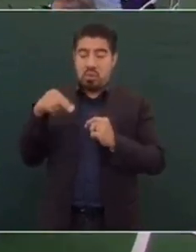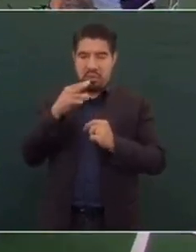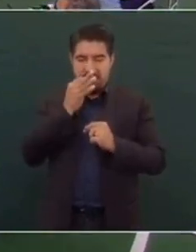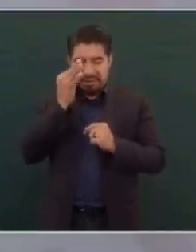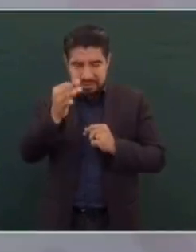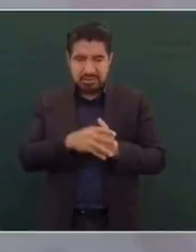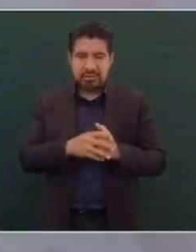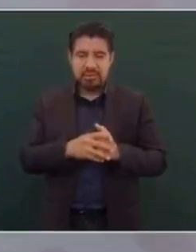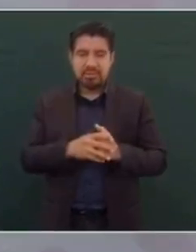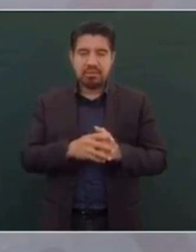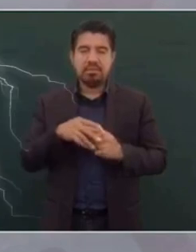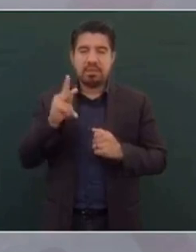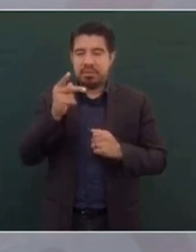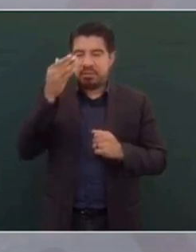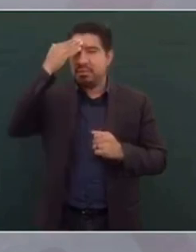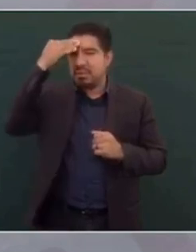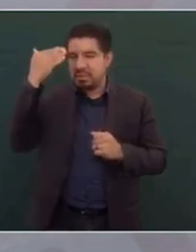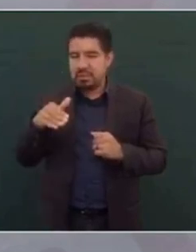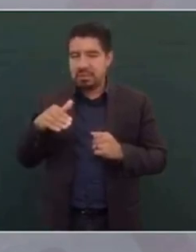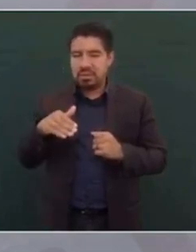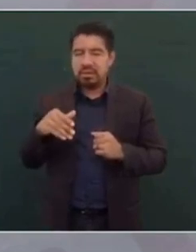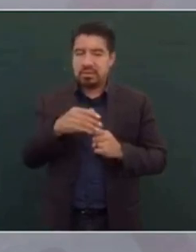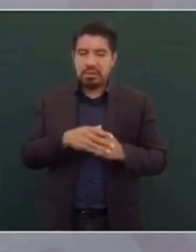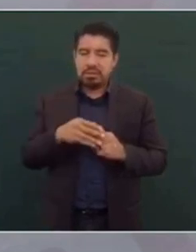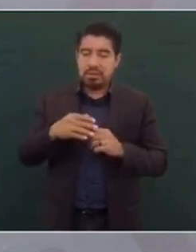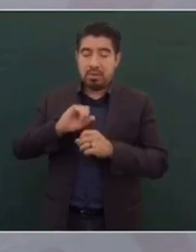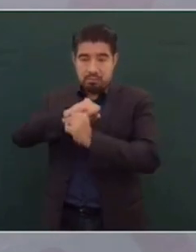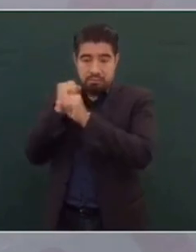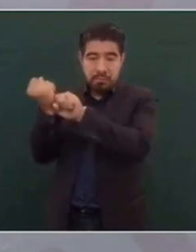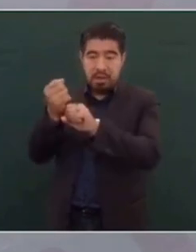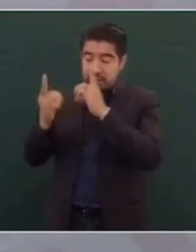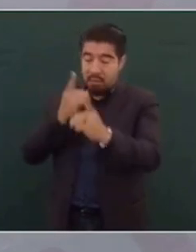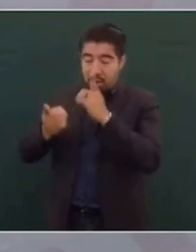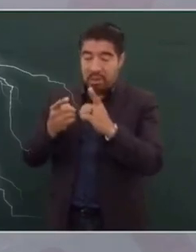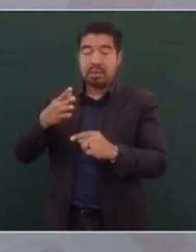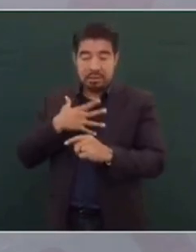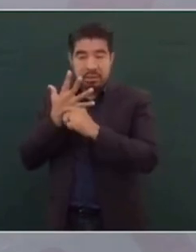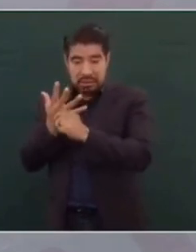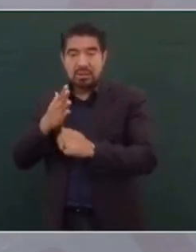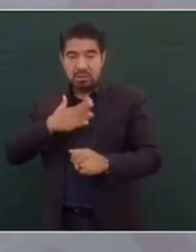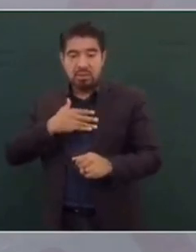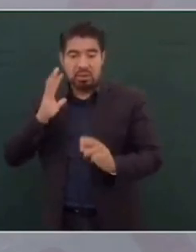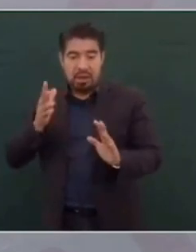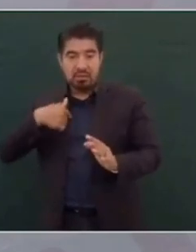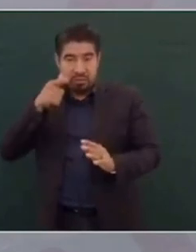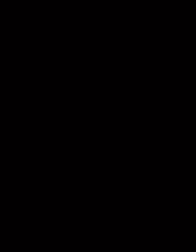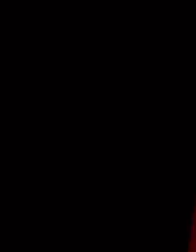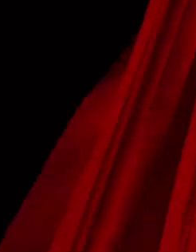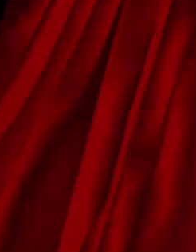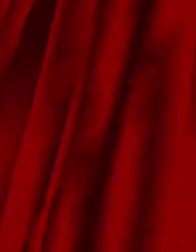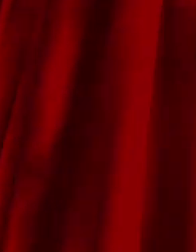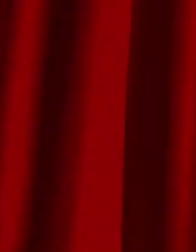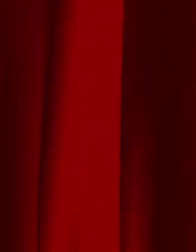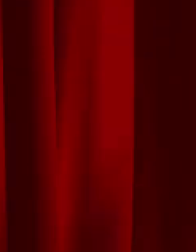repetir ahora. Nada más que sepan que, como se dice en el béisbol, los tenemos bien filiados.